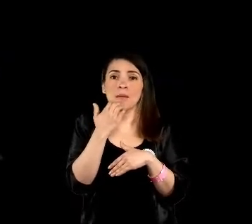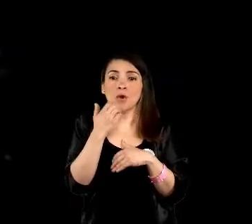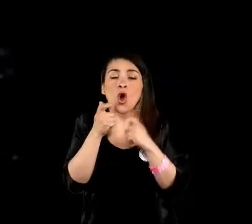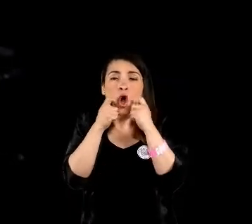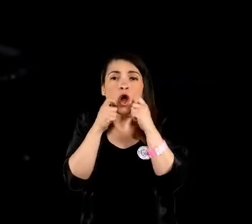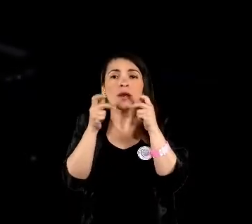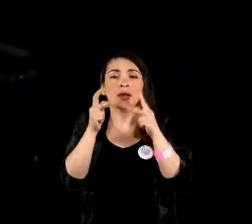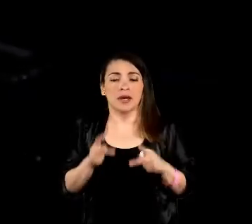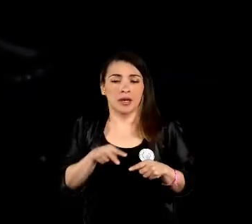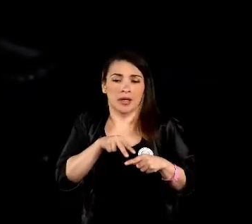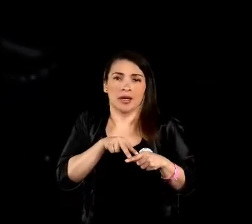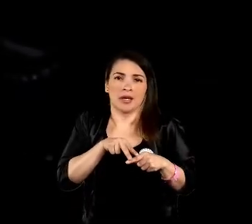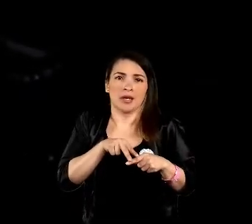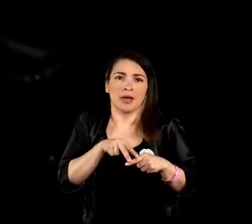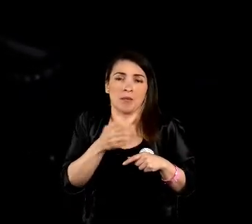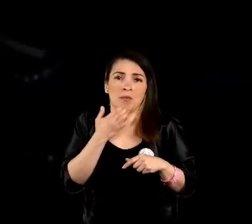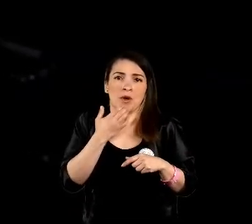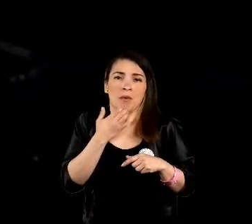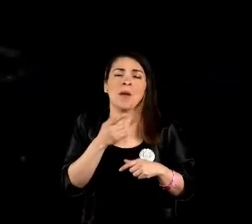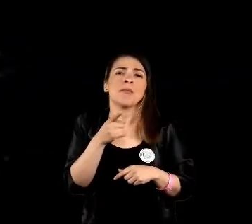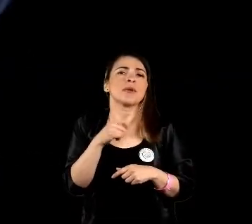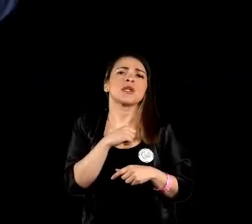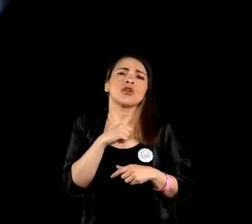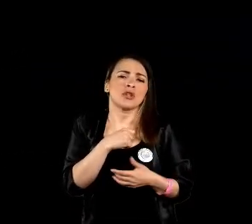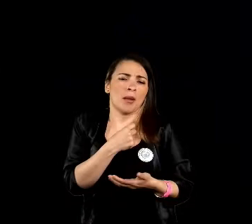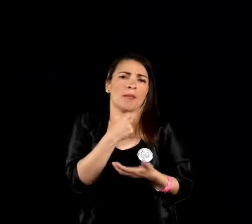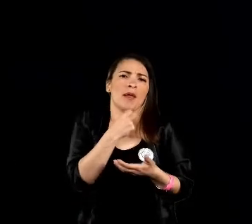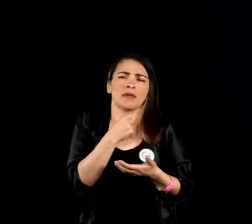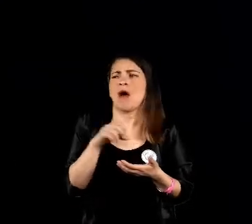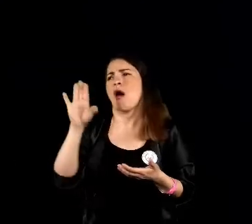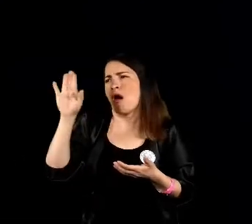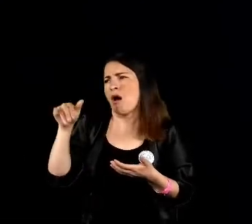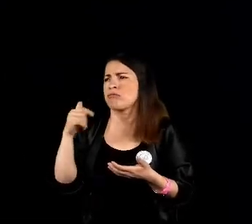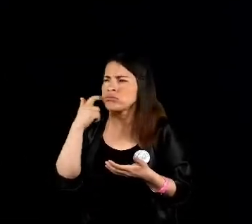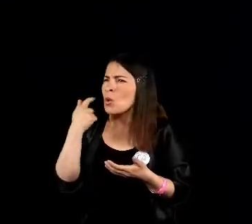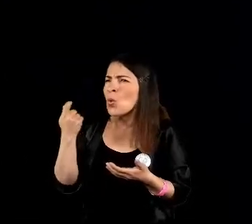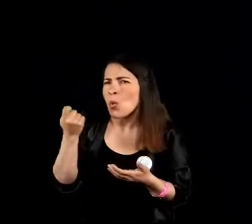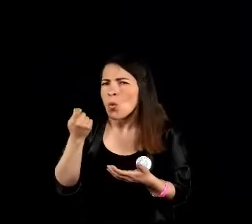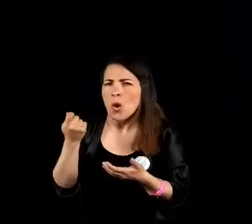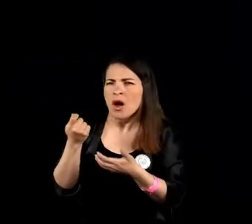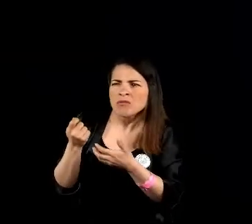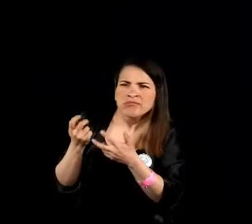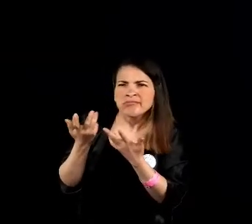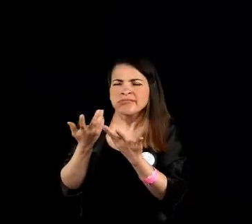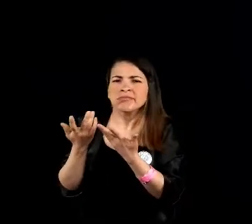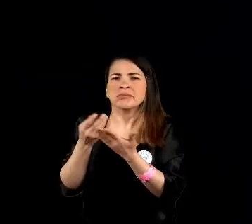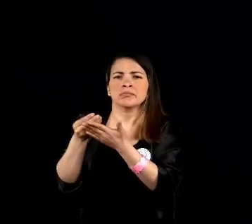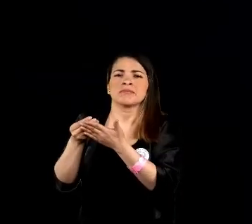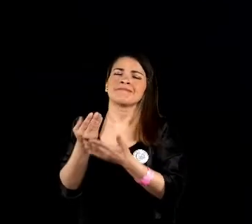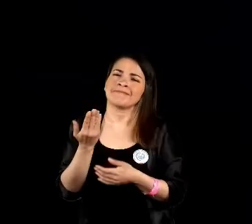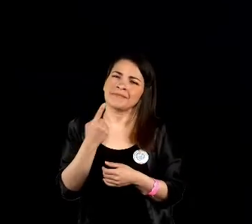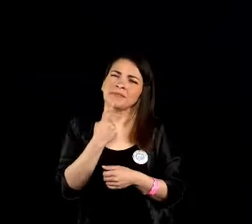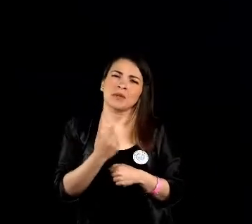encima si no tenés financiamiento si no tenés financiamiento externo es casi